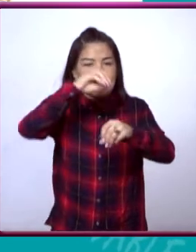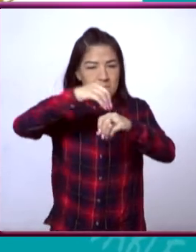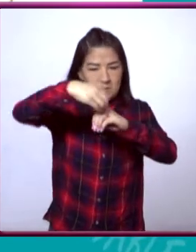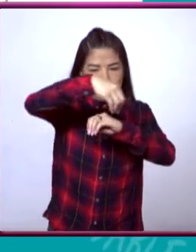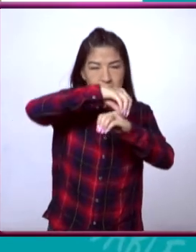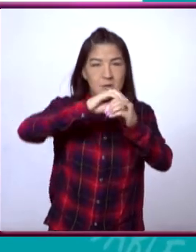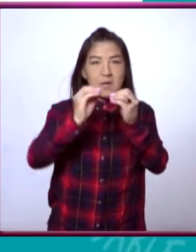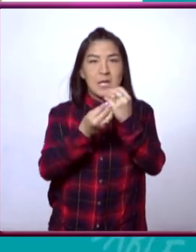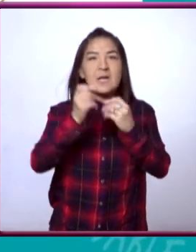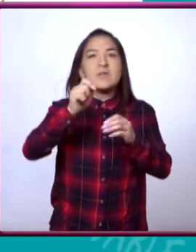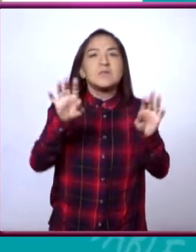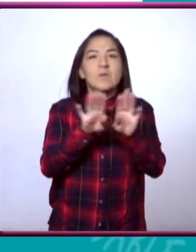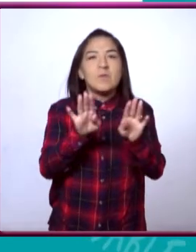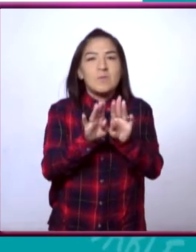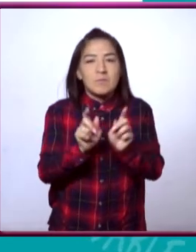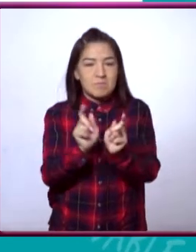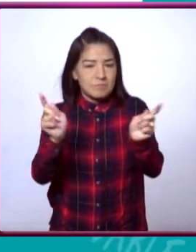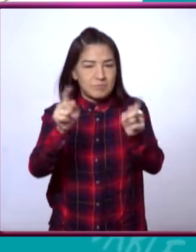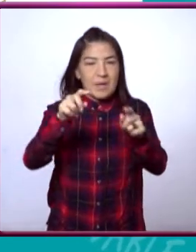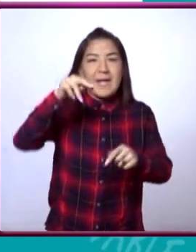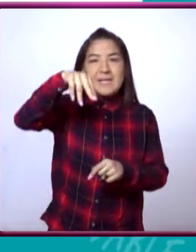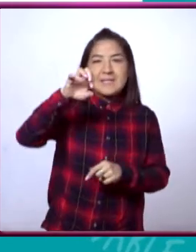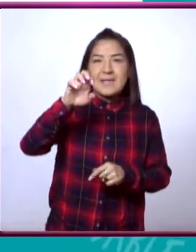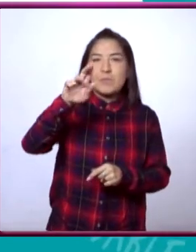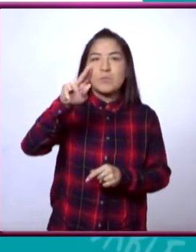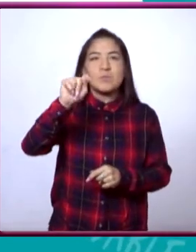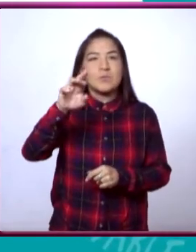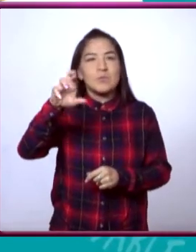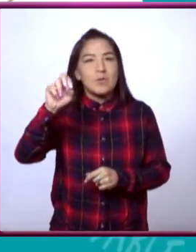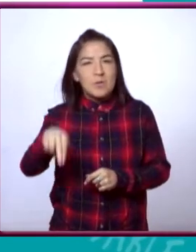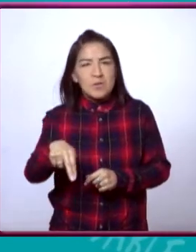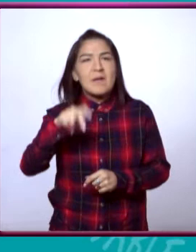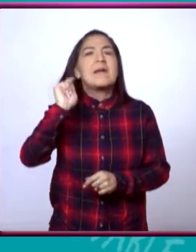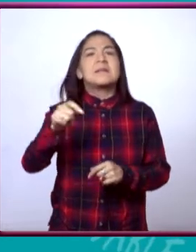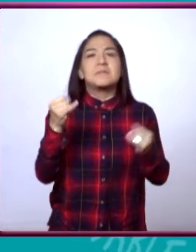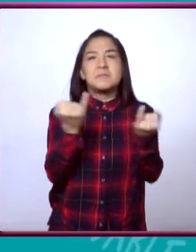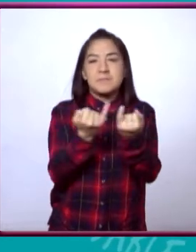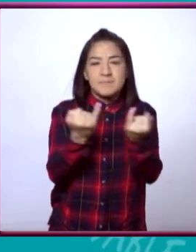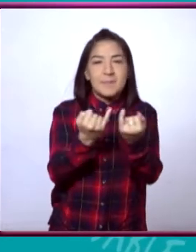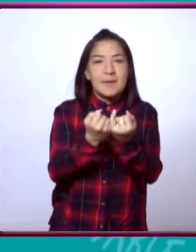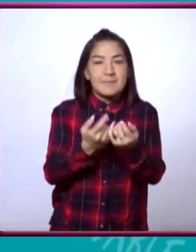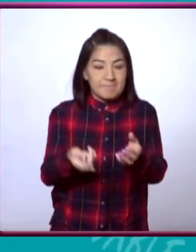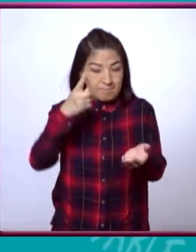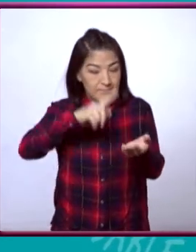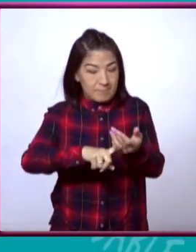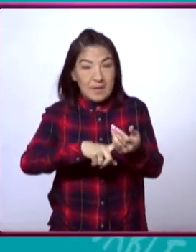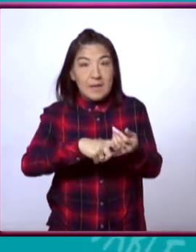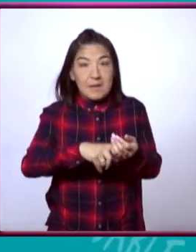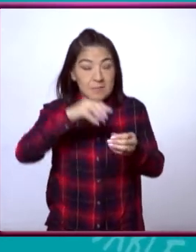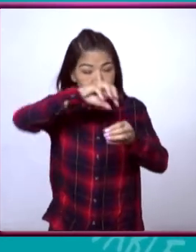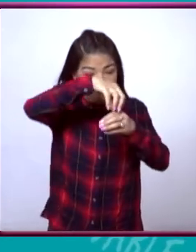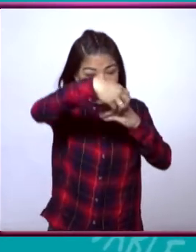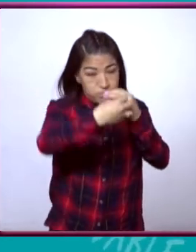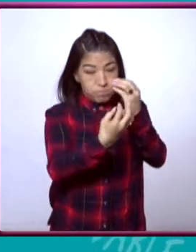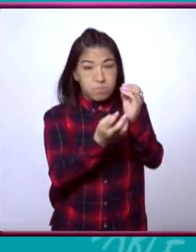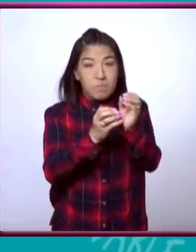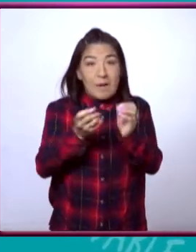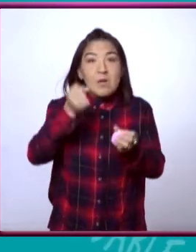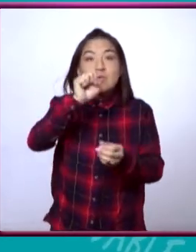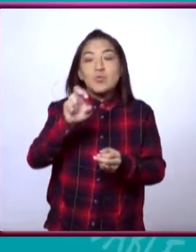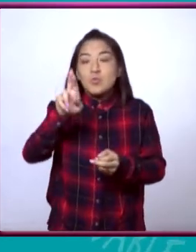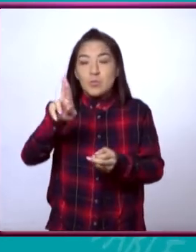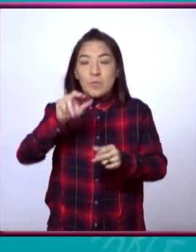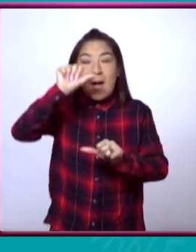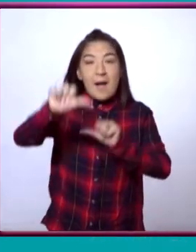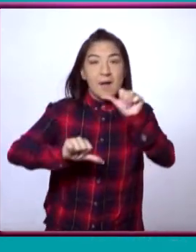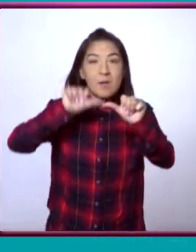con diferente cantidad de neutrones. Es decir, son átomos en los que varía la cantidad de partículas subatómicas